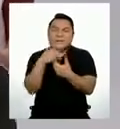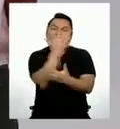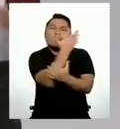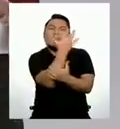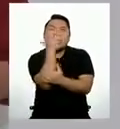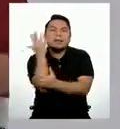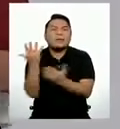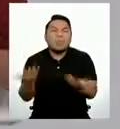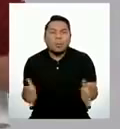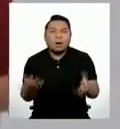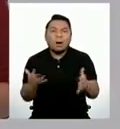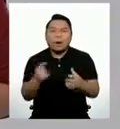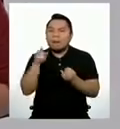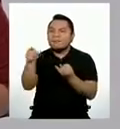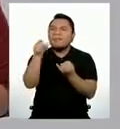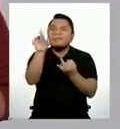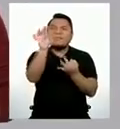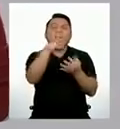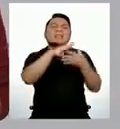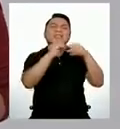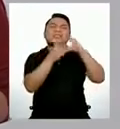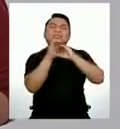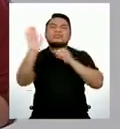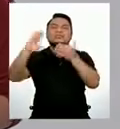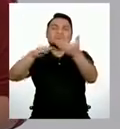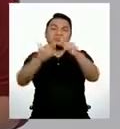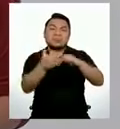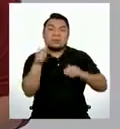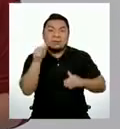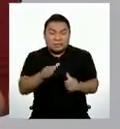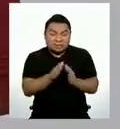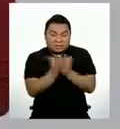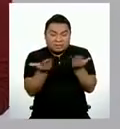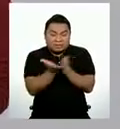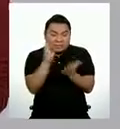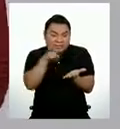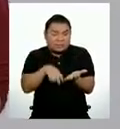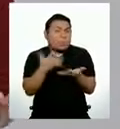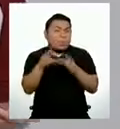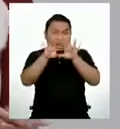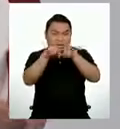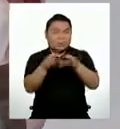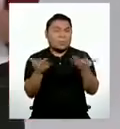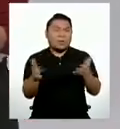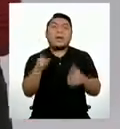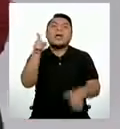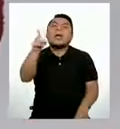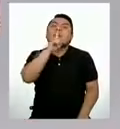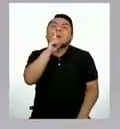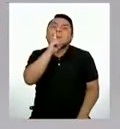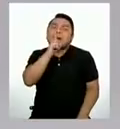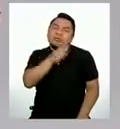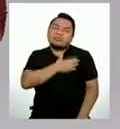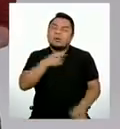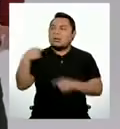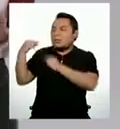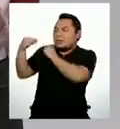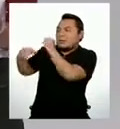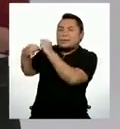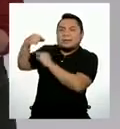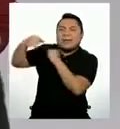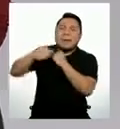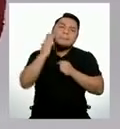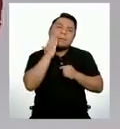plantas. Algunas de estas historias no las podemos encontrar escritas porque se encuentran de padres a hijos, de